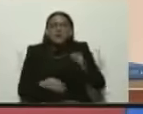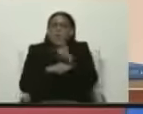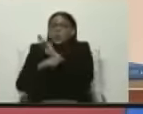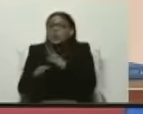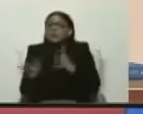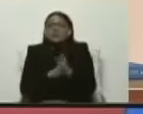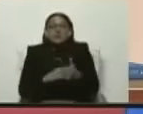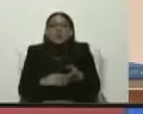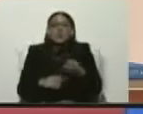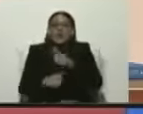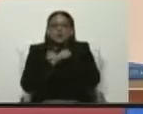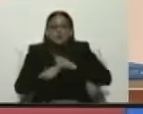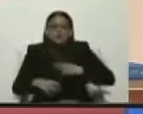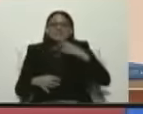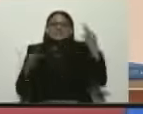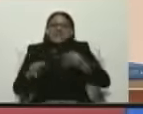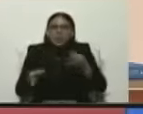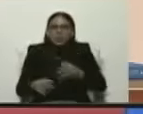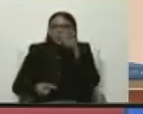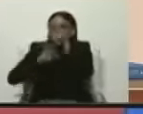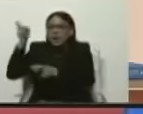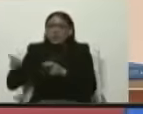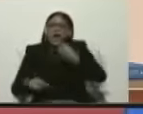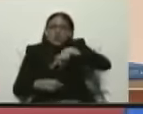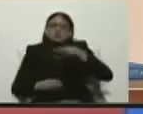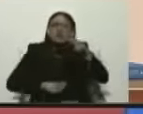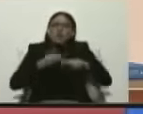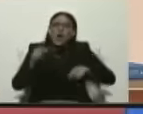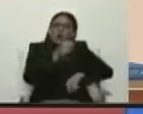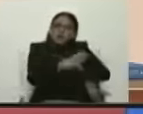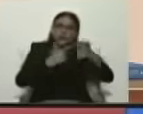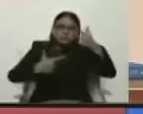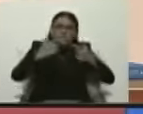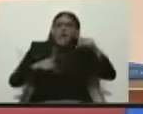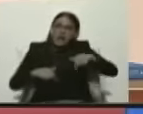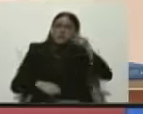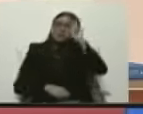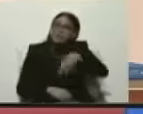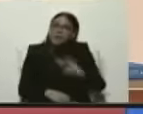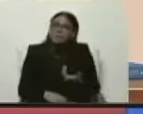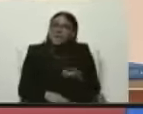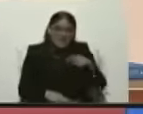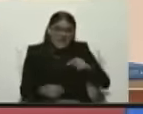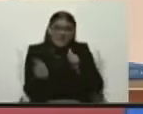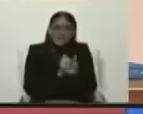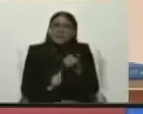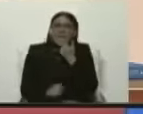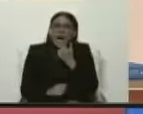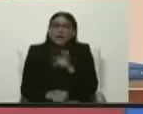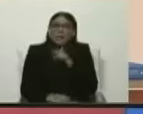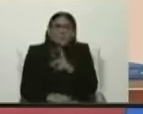pues. Aquí en Venezuela se hizo una Copa América. Y no pasó nada de eso.